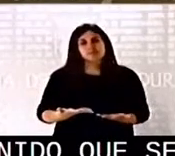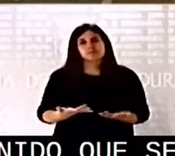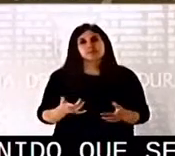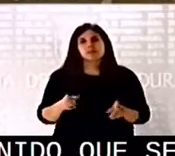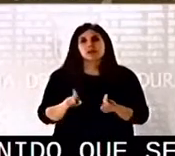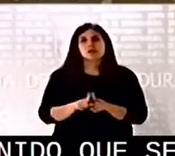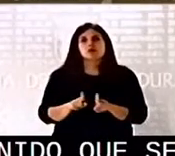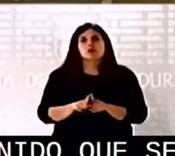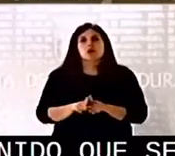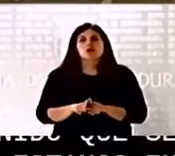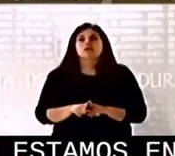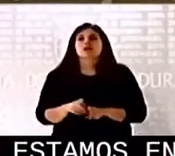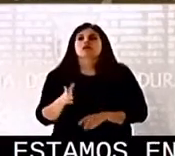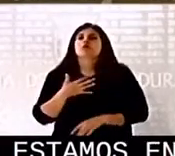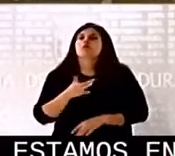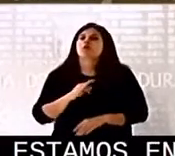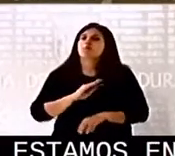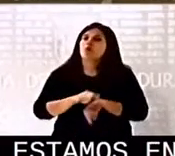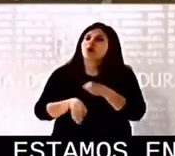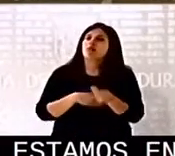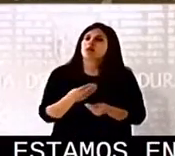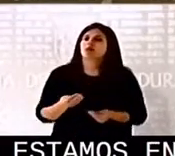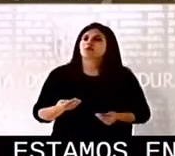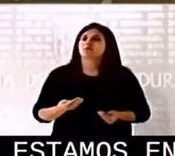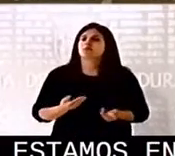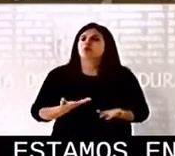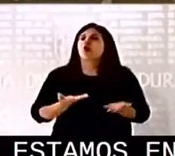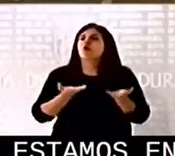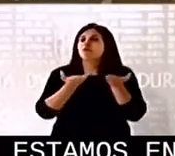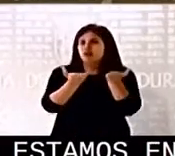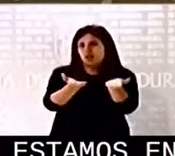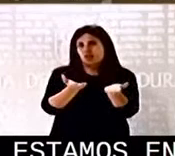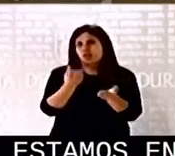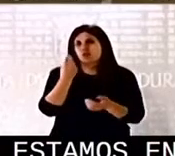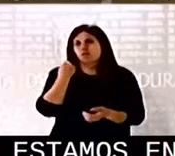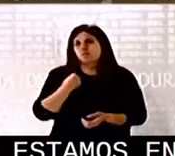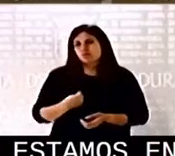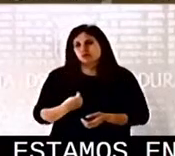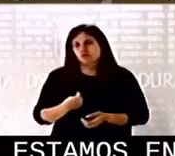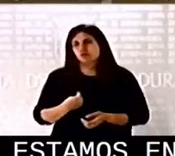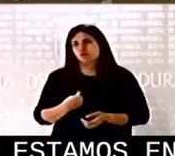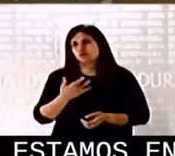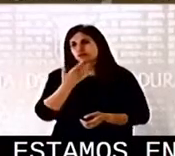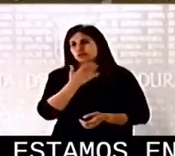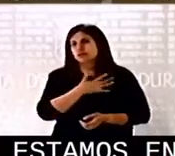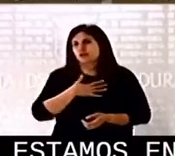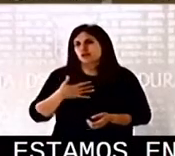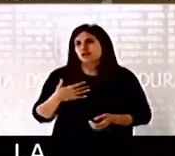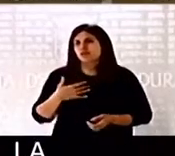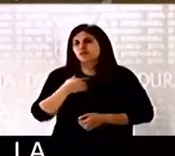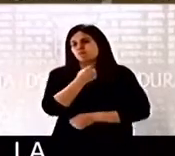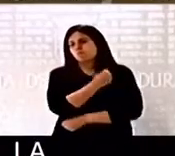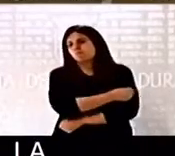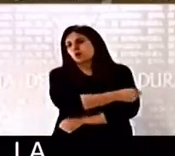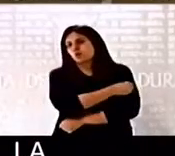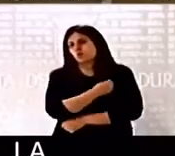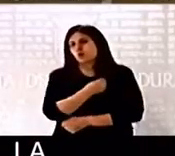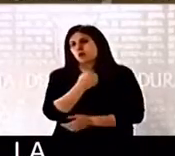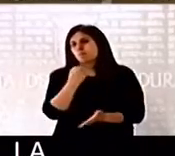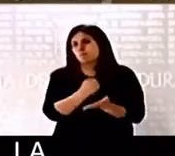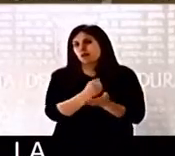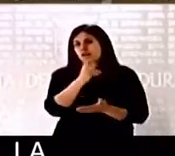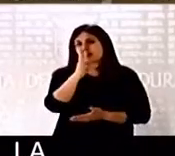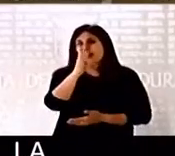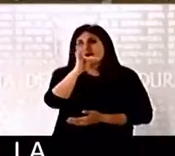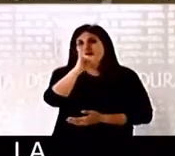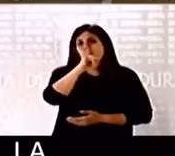estamos en disposición de poder ofrecerle de suyo la vacunación con Pfizer,